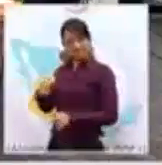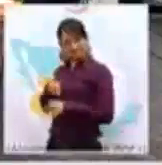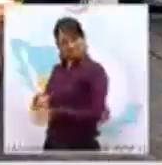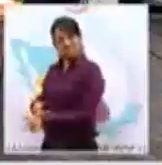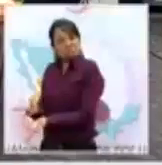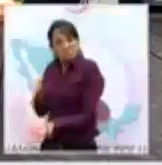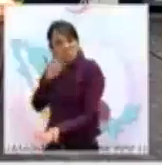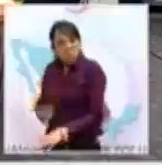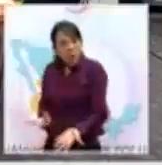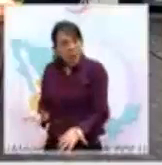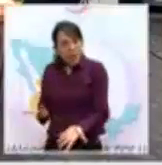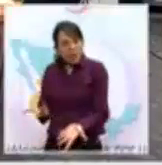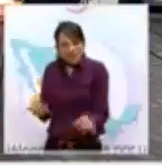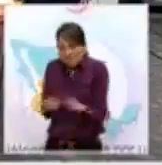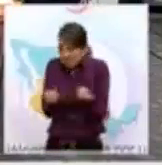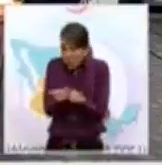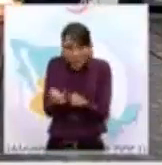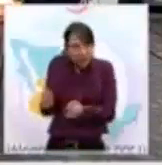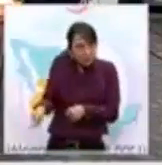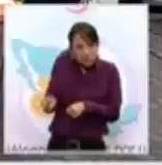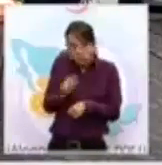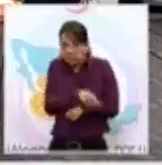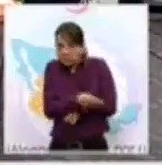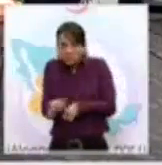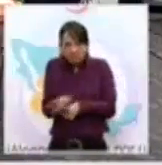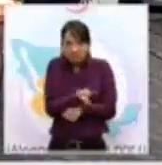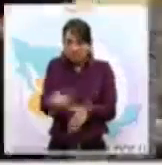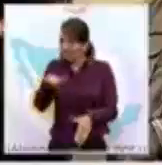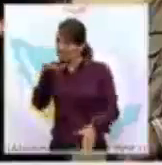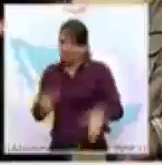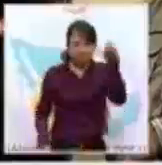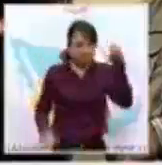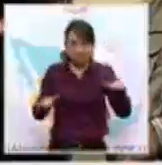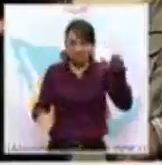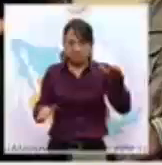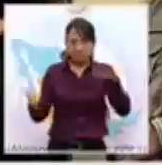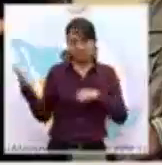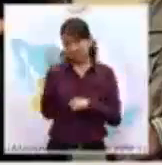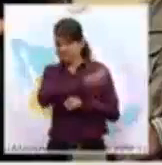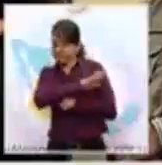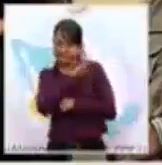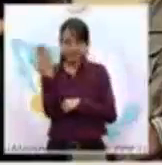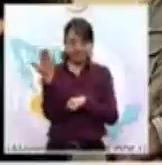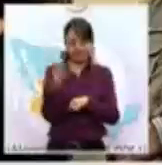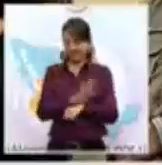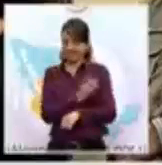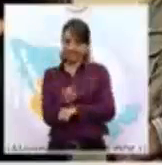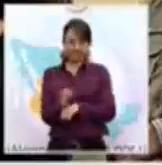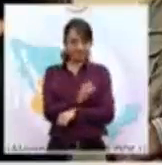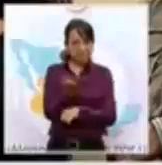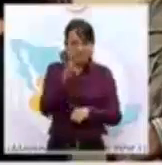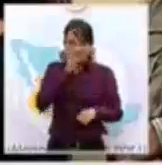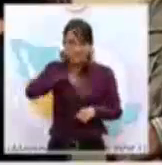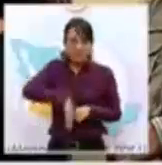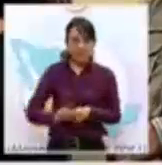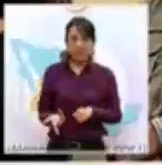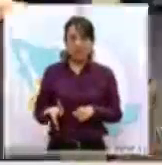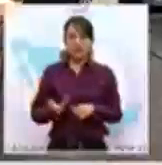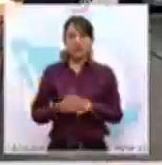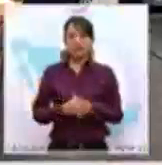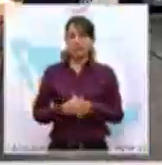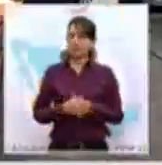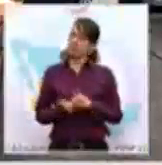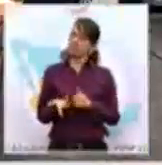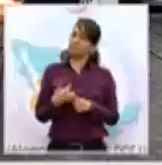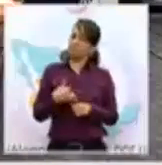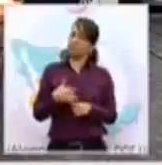interesante para esta población, a pesar, insisto, de sus enormes diferencias, invertir en la identificación de en qué será bueno